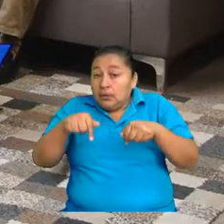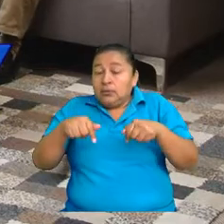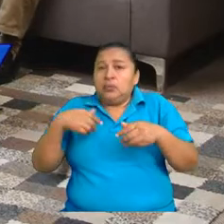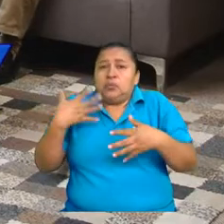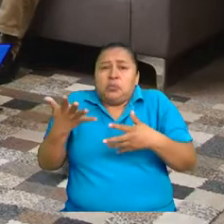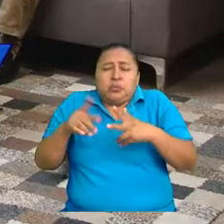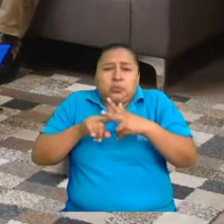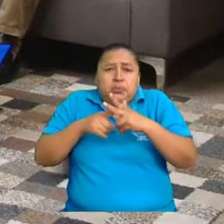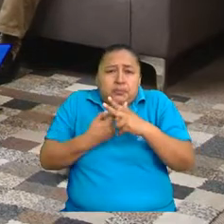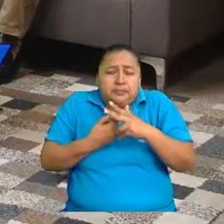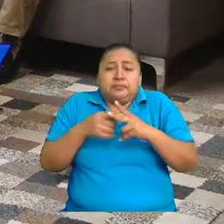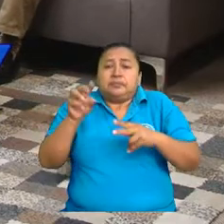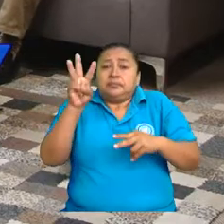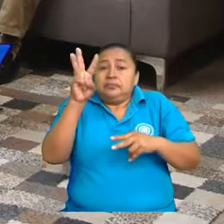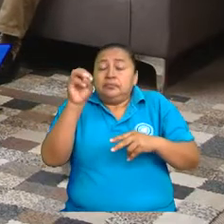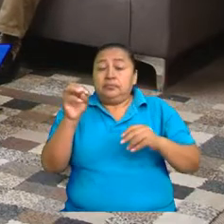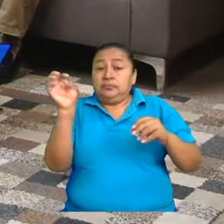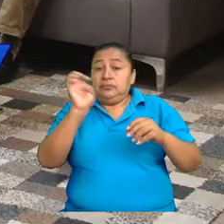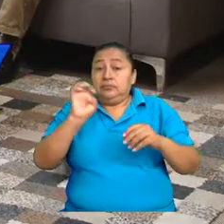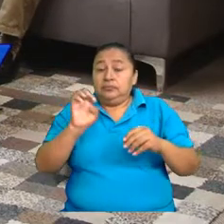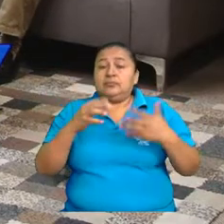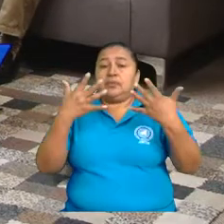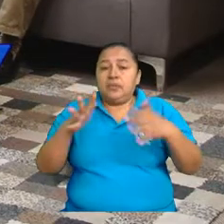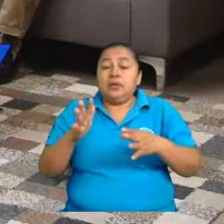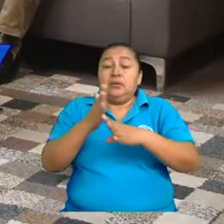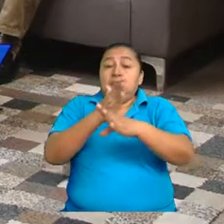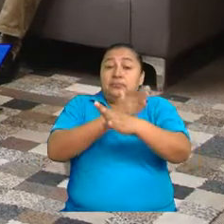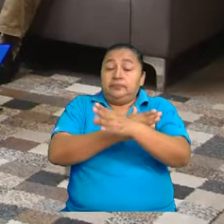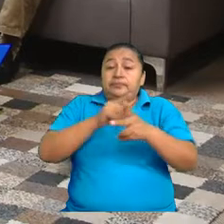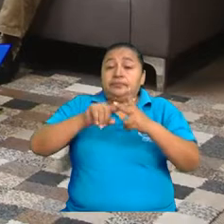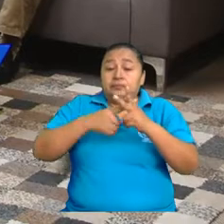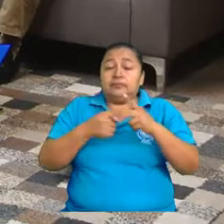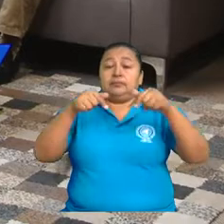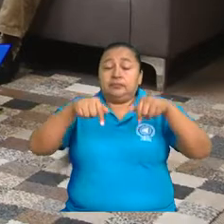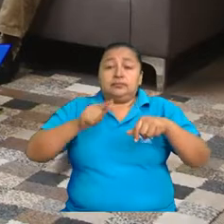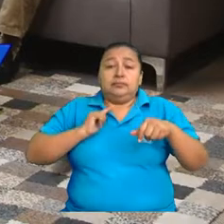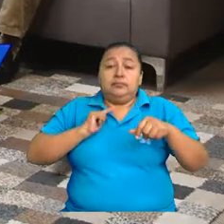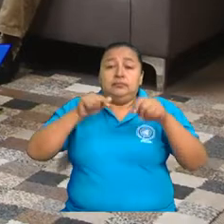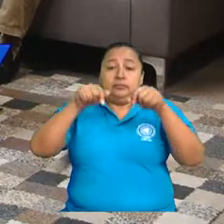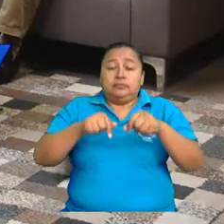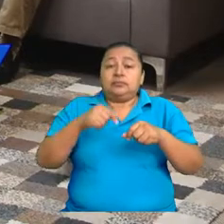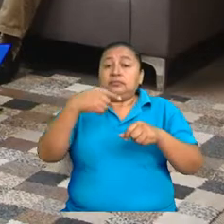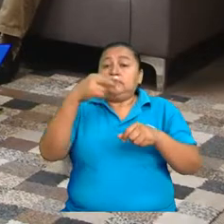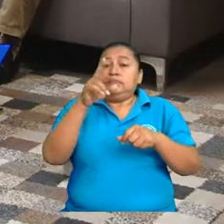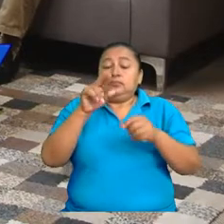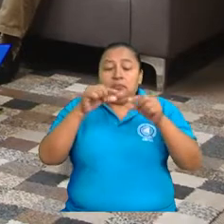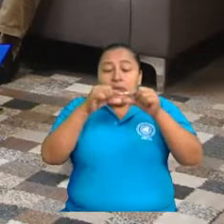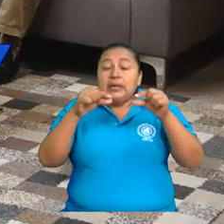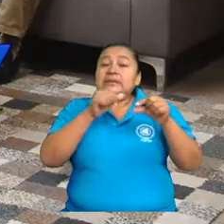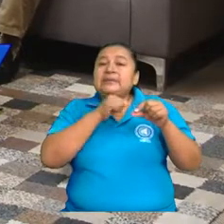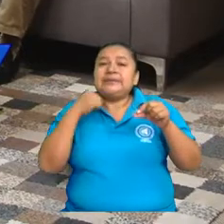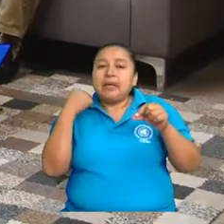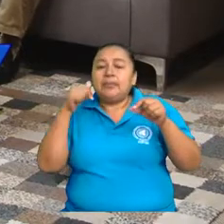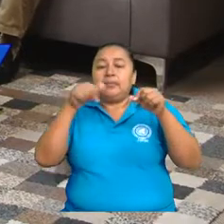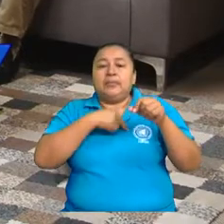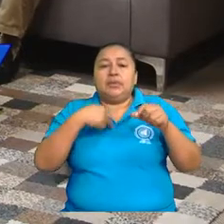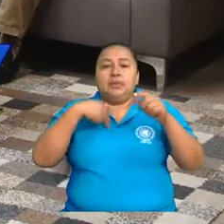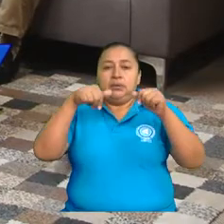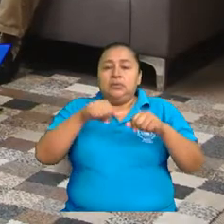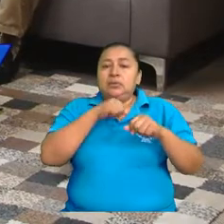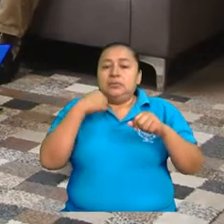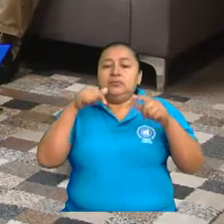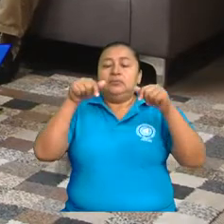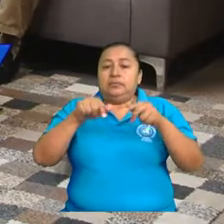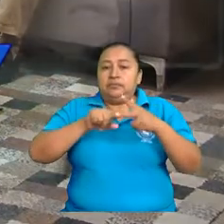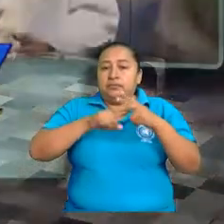desde el 30 de enero, ¿verdad? Y ya desde entonces nosotros ya teníamos hasta los reactivos para hacer estas pruebas, y desde ahí